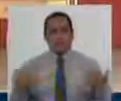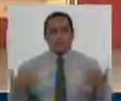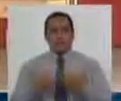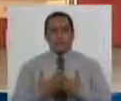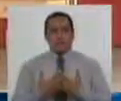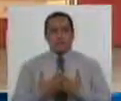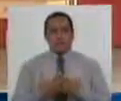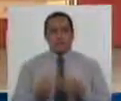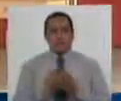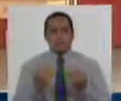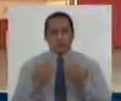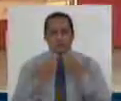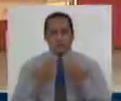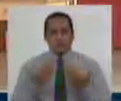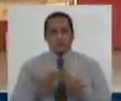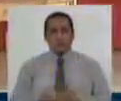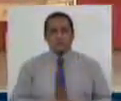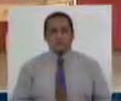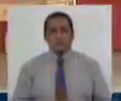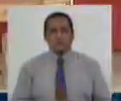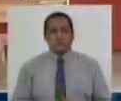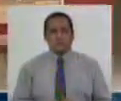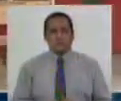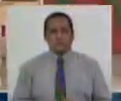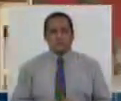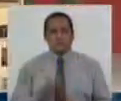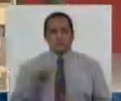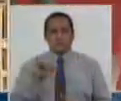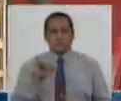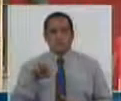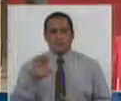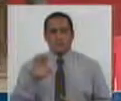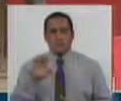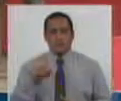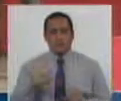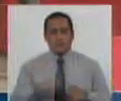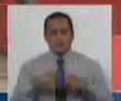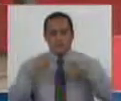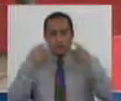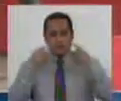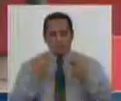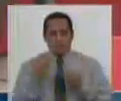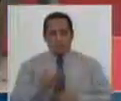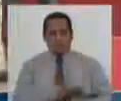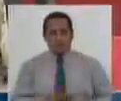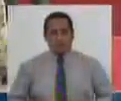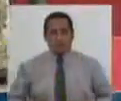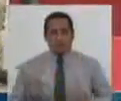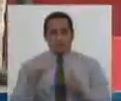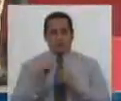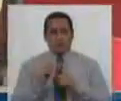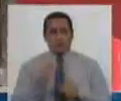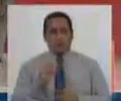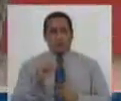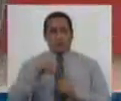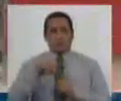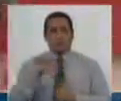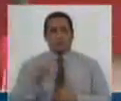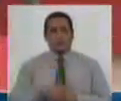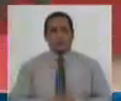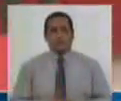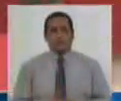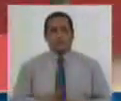Gracias, muchas gracias. La MIPE indígena, palabras del presidente de la República, Ollanta Humala